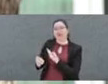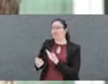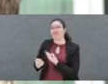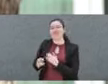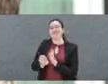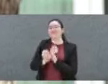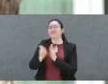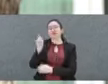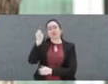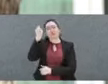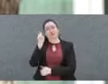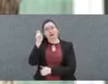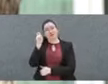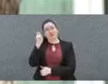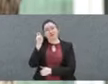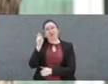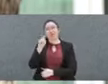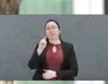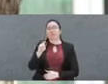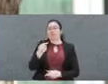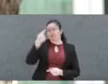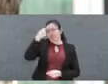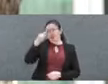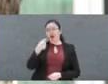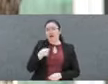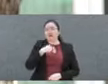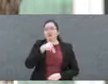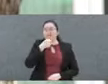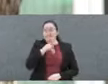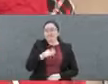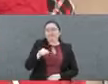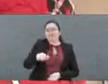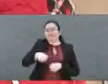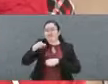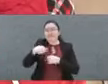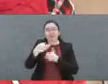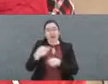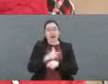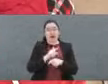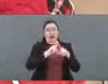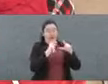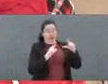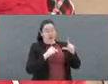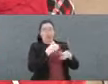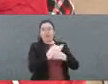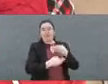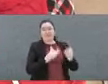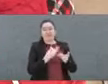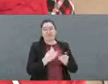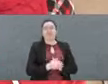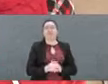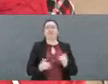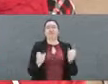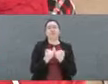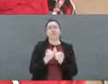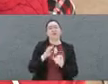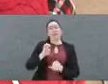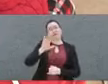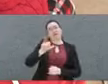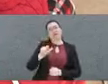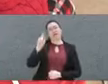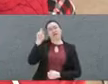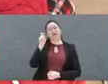pensión de adultos mayores que se da aquí en la ciudad y ahora en todo el país, la beca que hemos estado dando